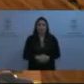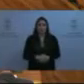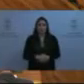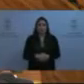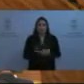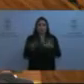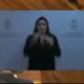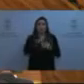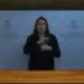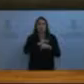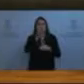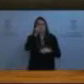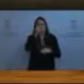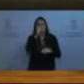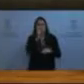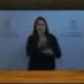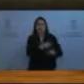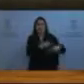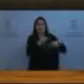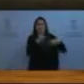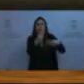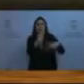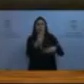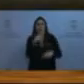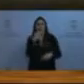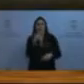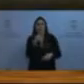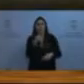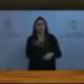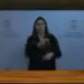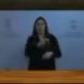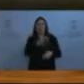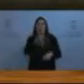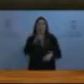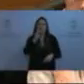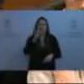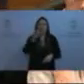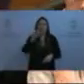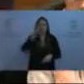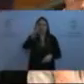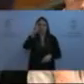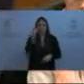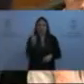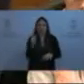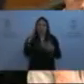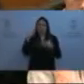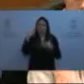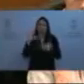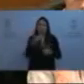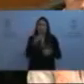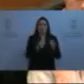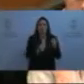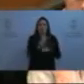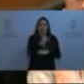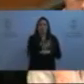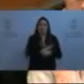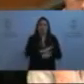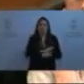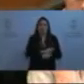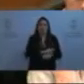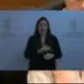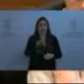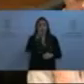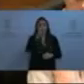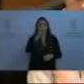Gracias, señor consejero. Para replicar o repreguntar, tiene la palabra el señor Delvedo. Sí, gracias, presidenta. Sí, buenos días, consejero. Bueno, la Cadellada,